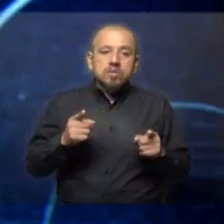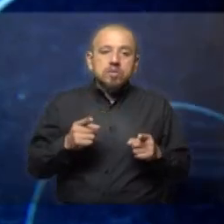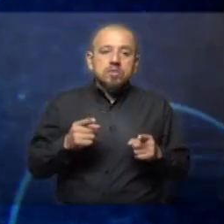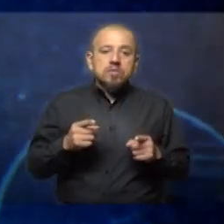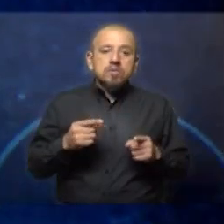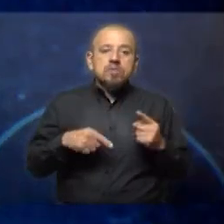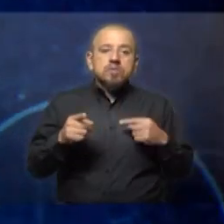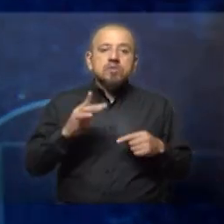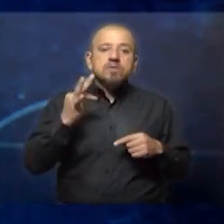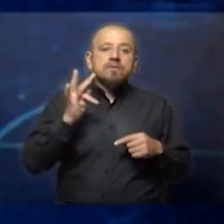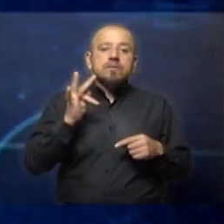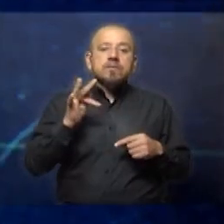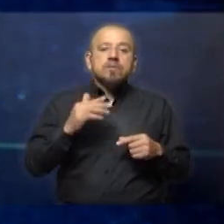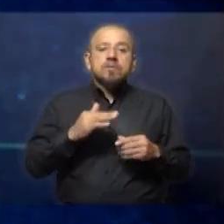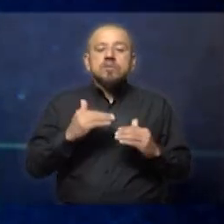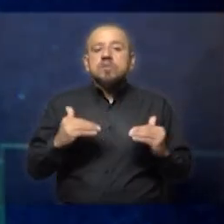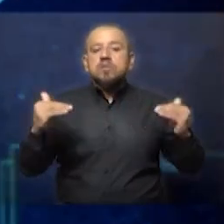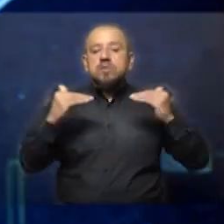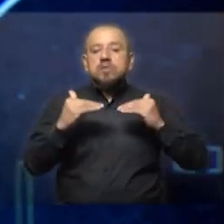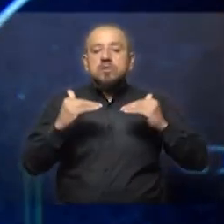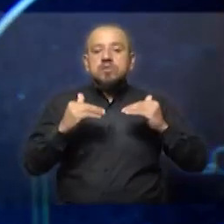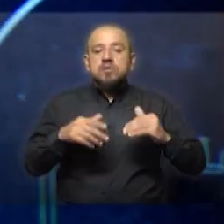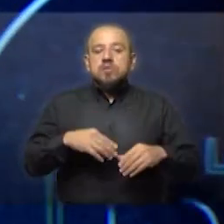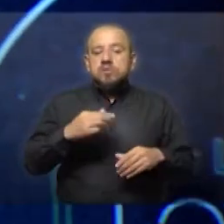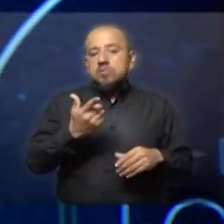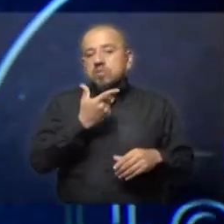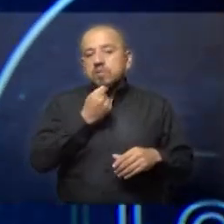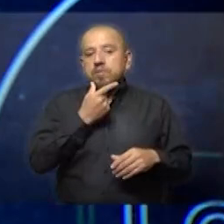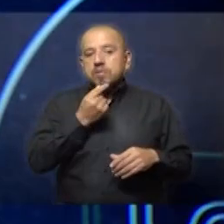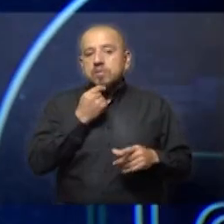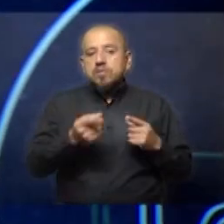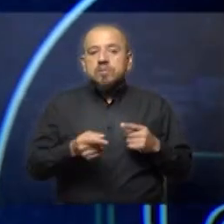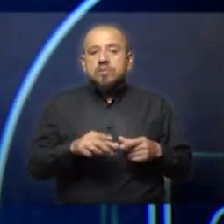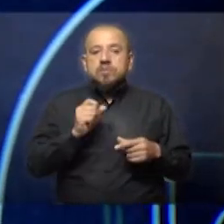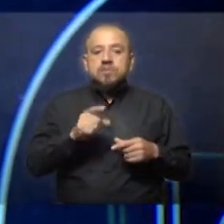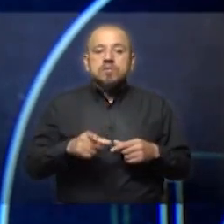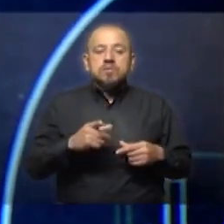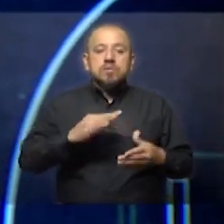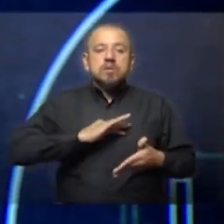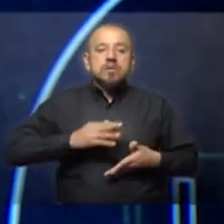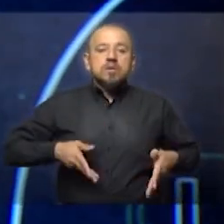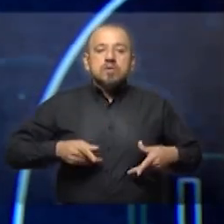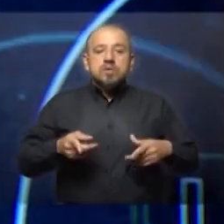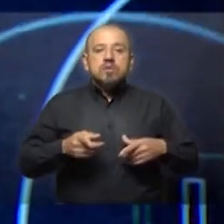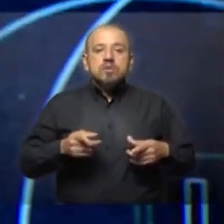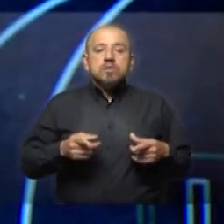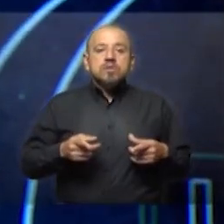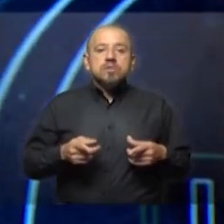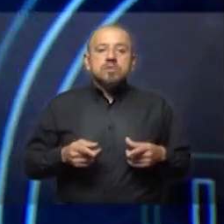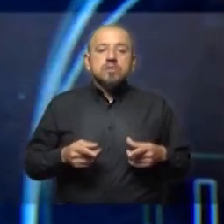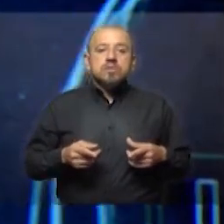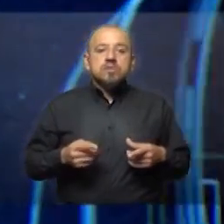o sea los feministas de la igualdad piensan que va a ser muy fácil conciliar las cargas propias del género o del sexo no con